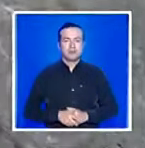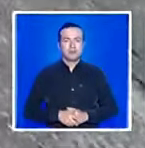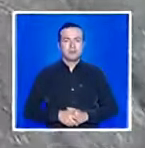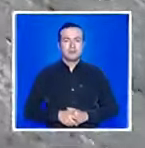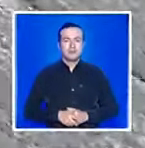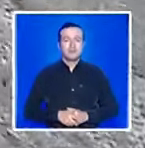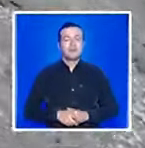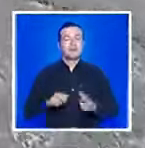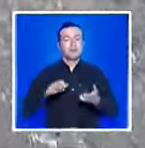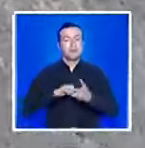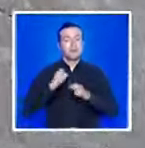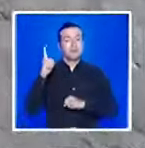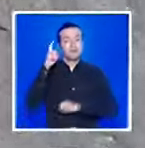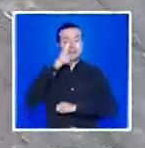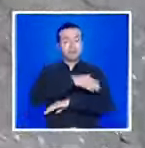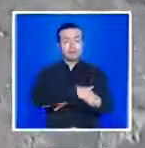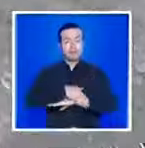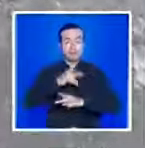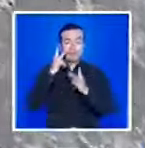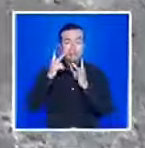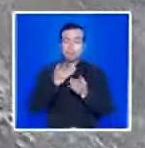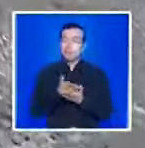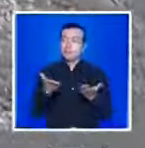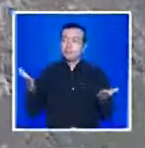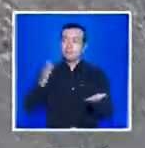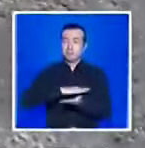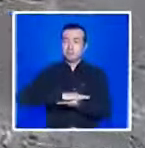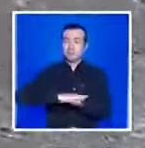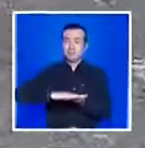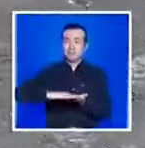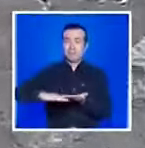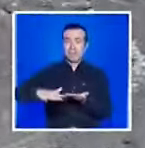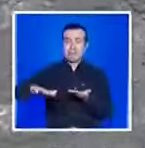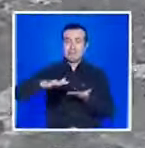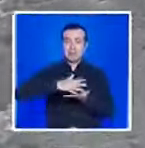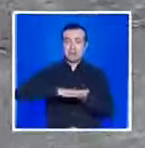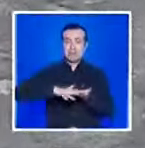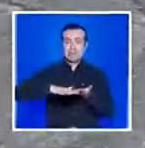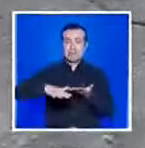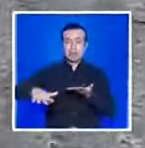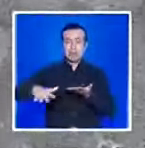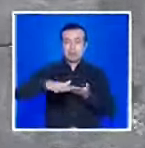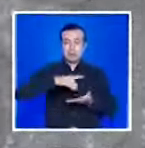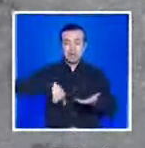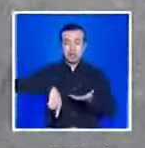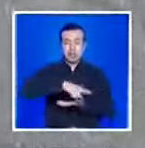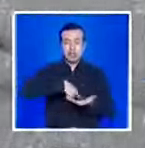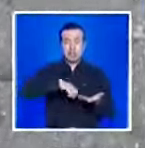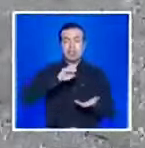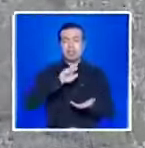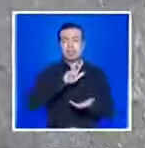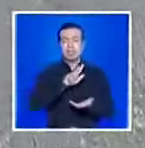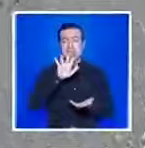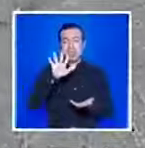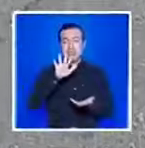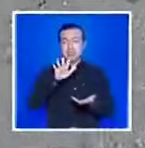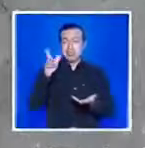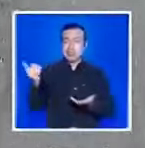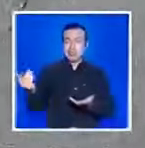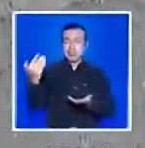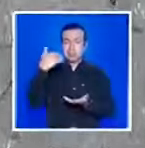Estas son las condiciones de la vía principal. Exactamente, la vía principal engloba desde la redondel de la E35, engloba para acá,